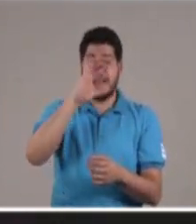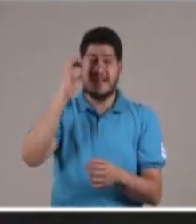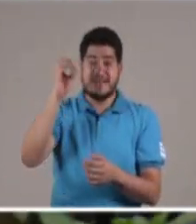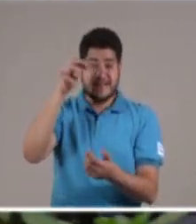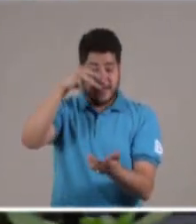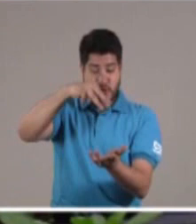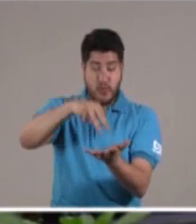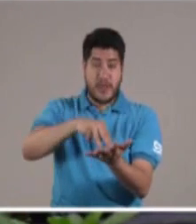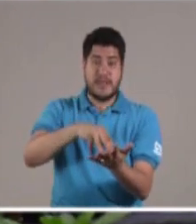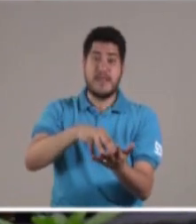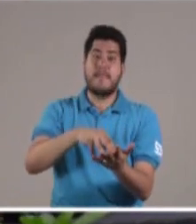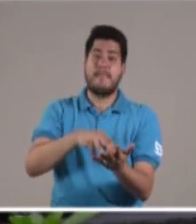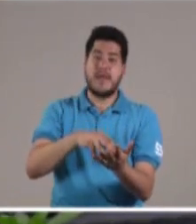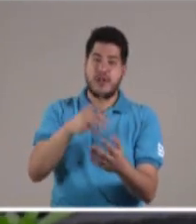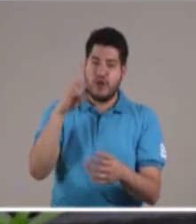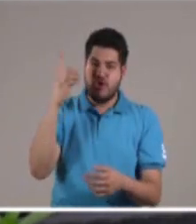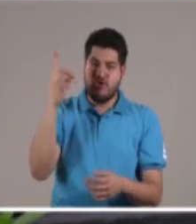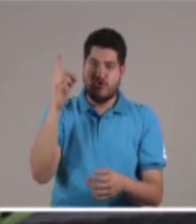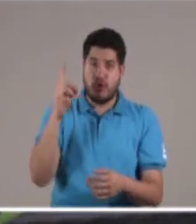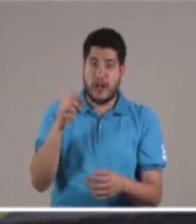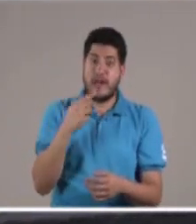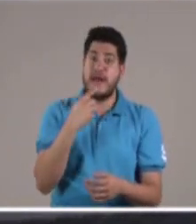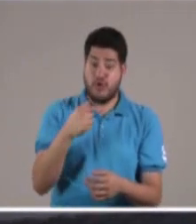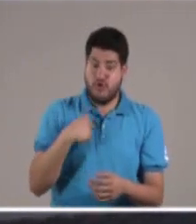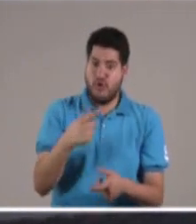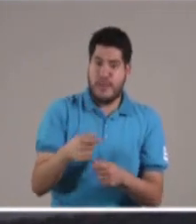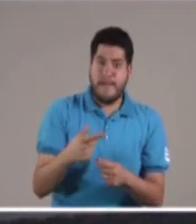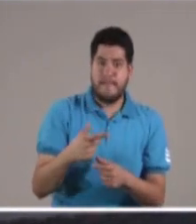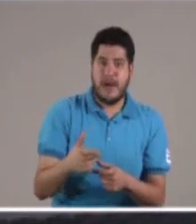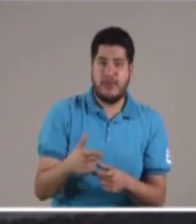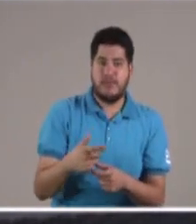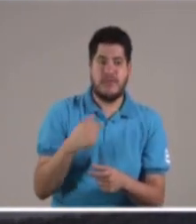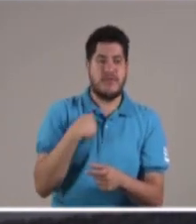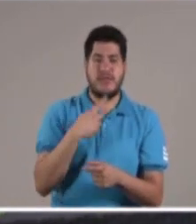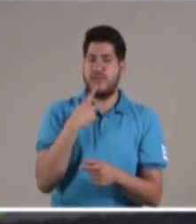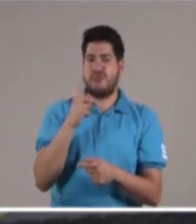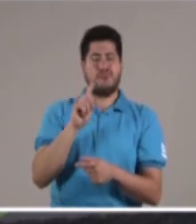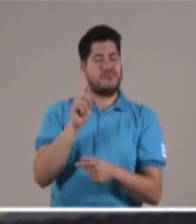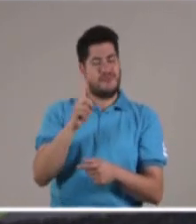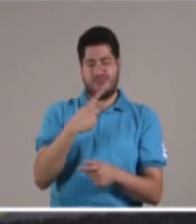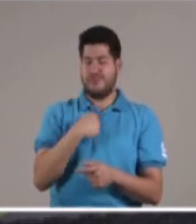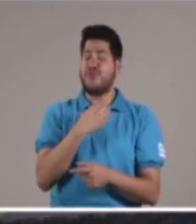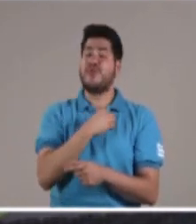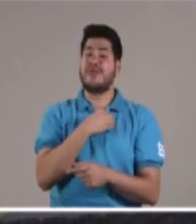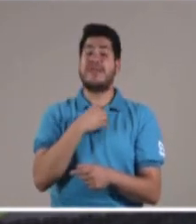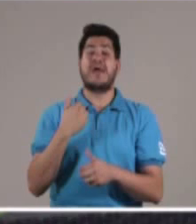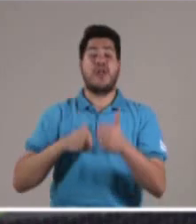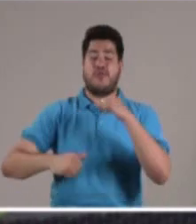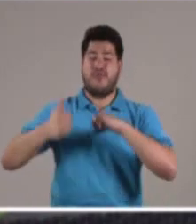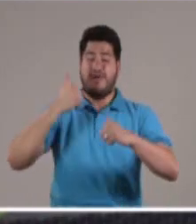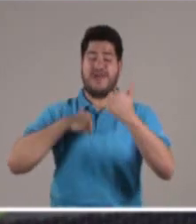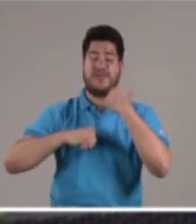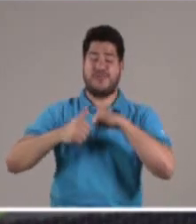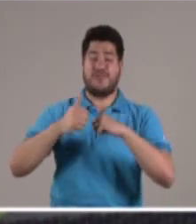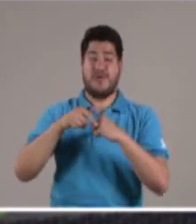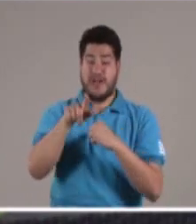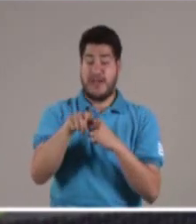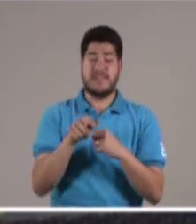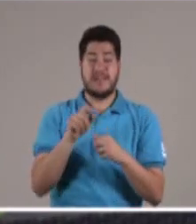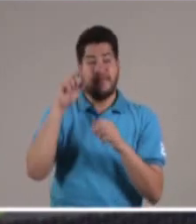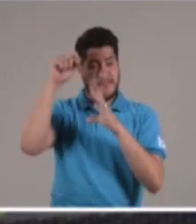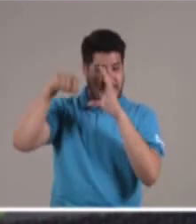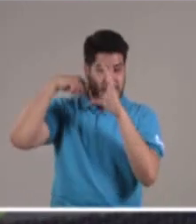anhelaba ser el artista del guion que había escrito y